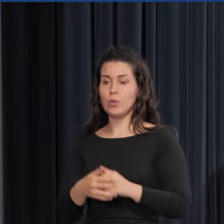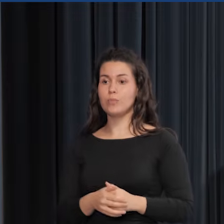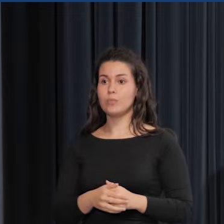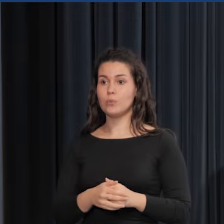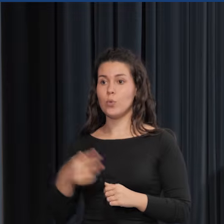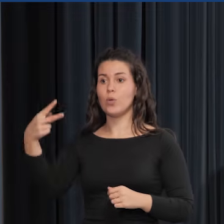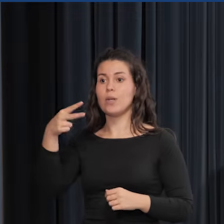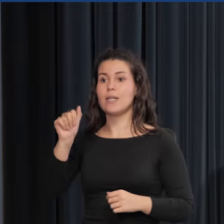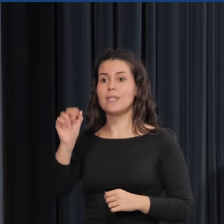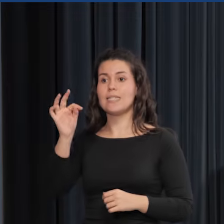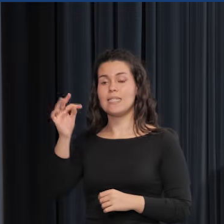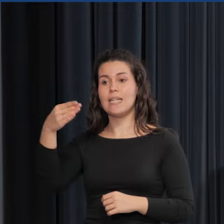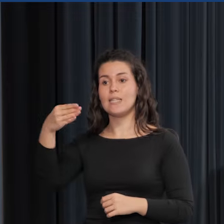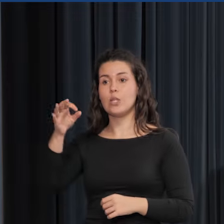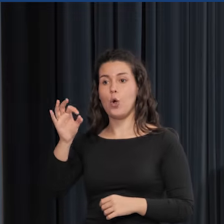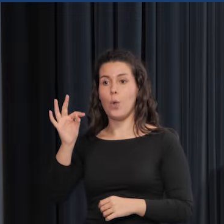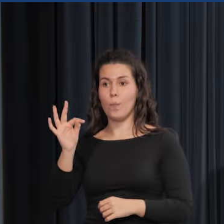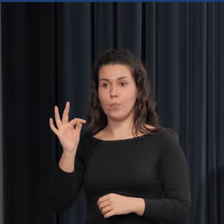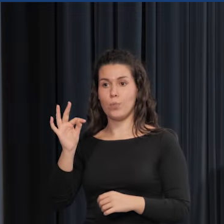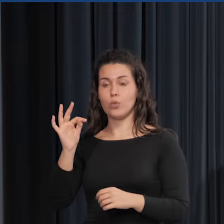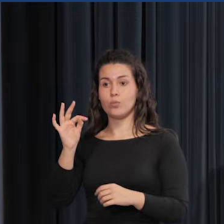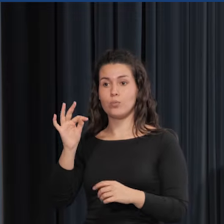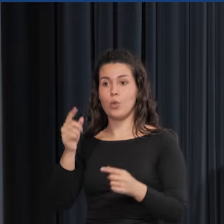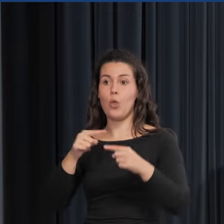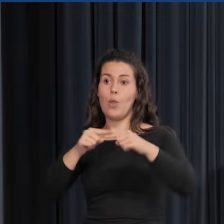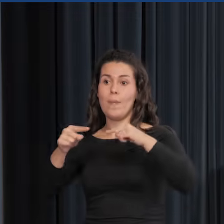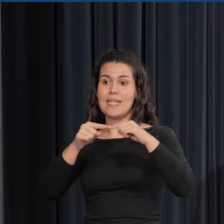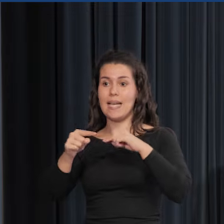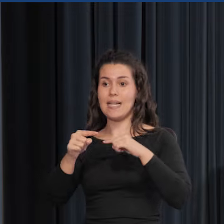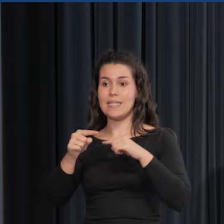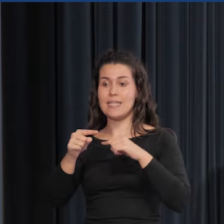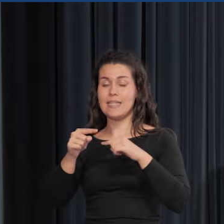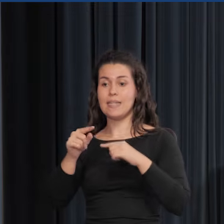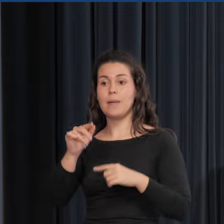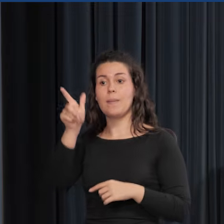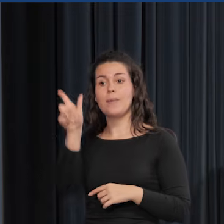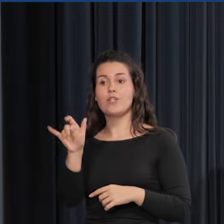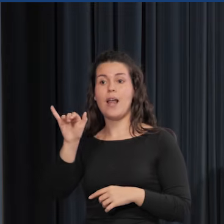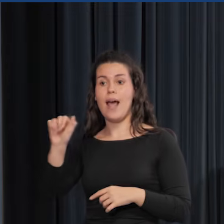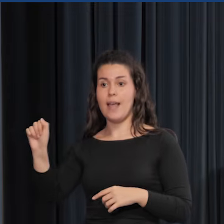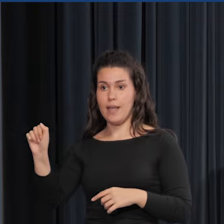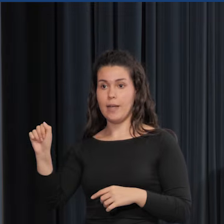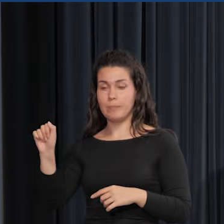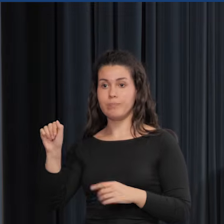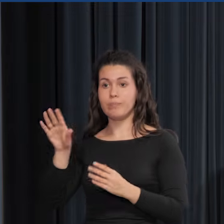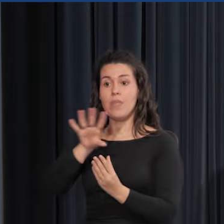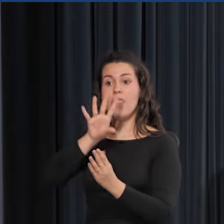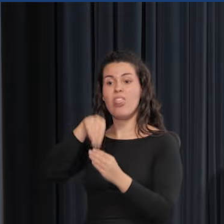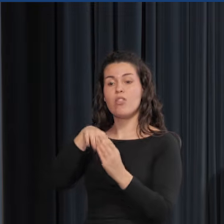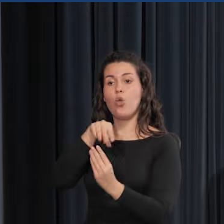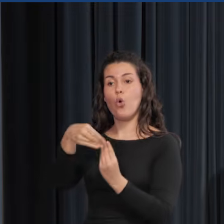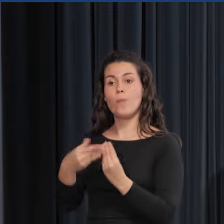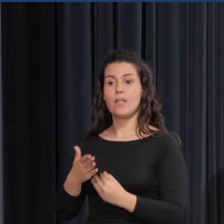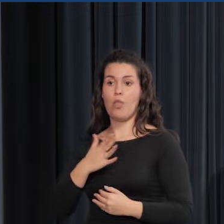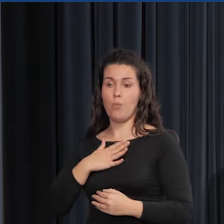nutrido con inteligencia artificial y nutrido con documentación propia, para ayudar a las